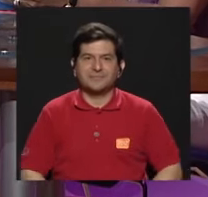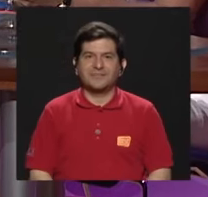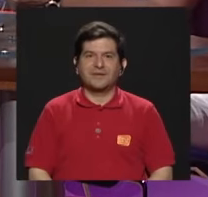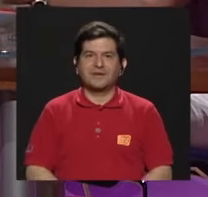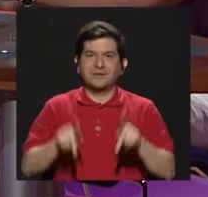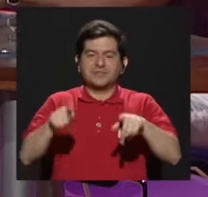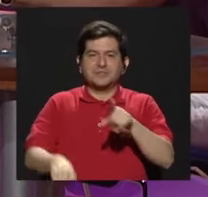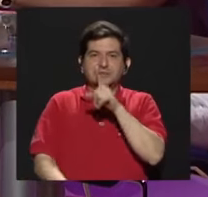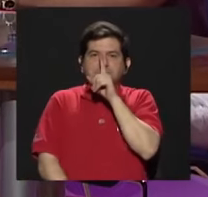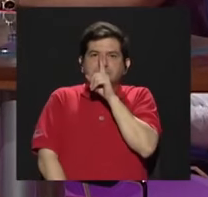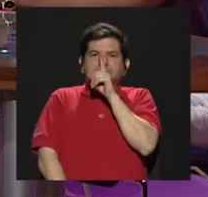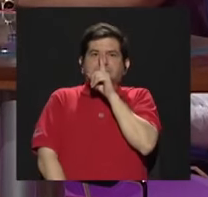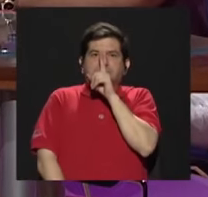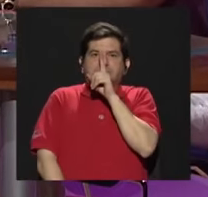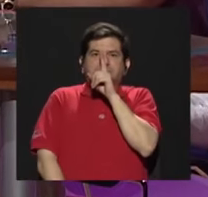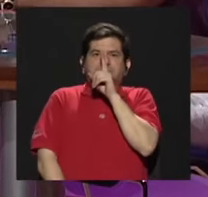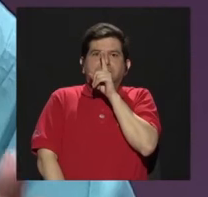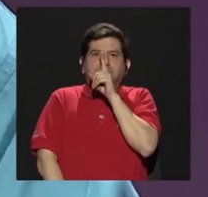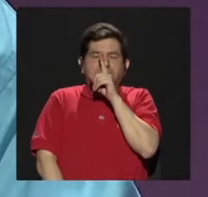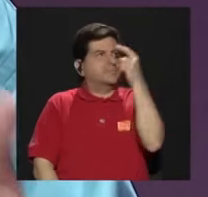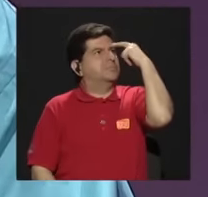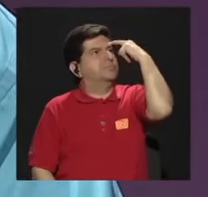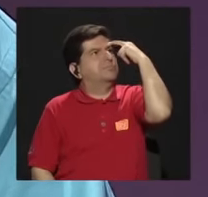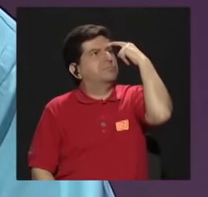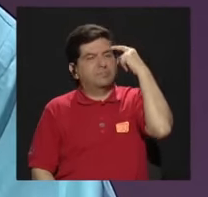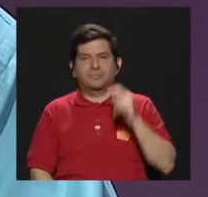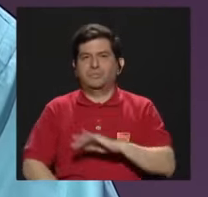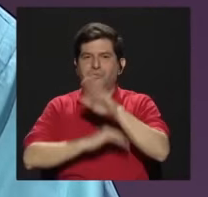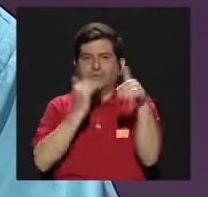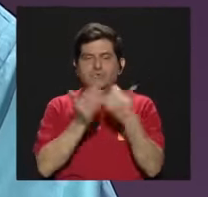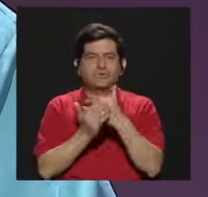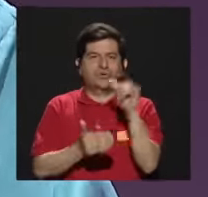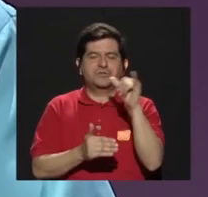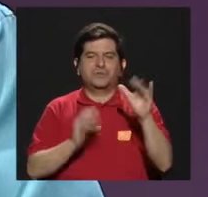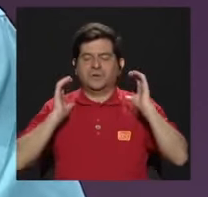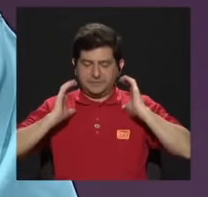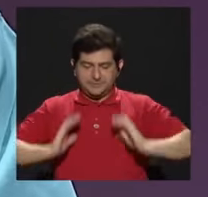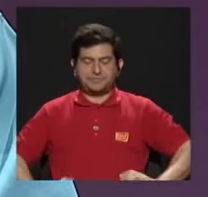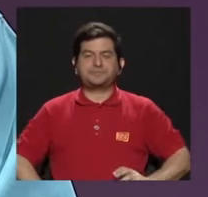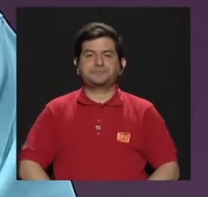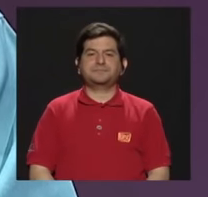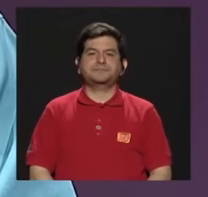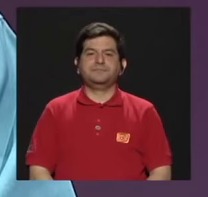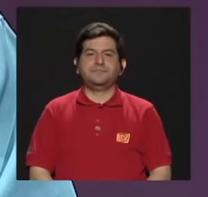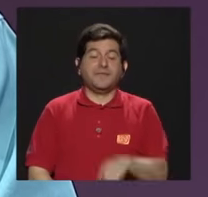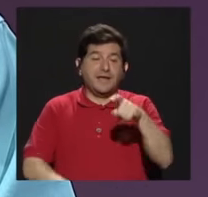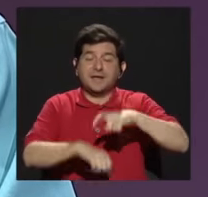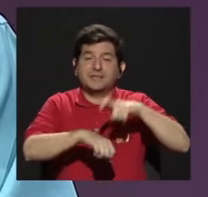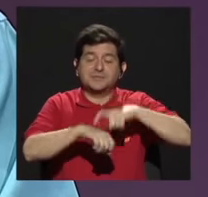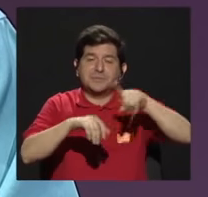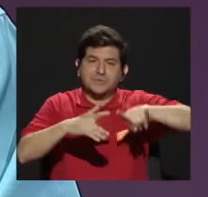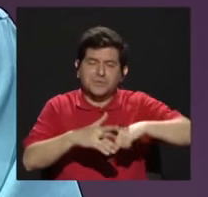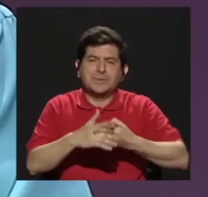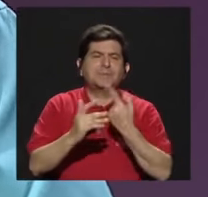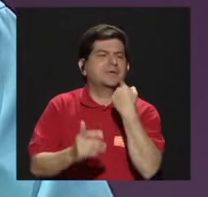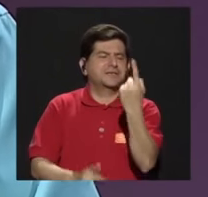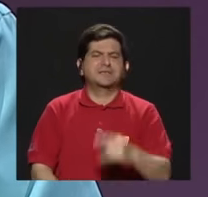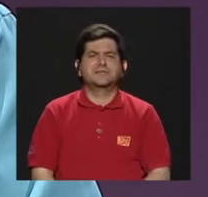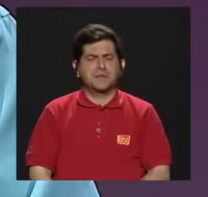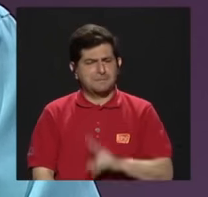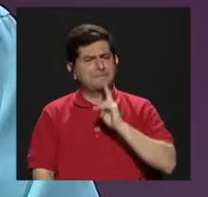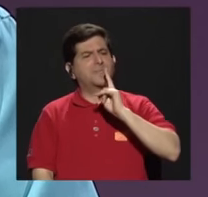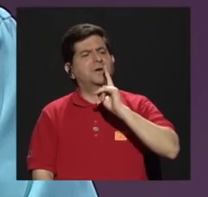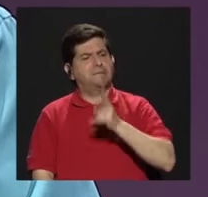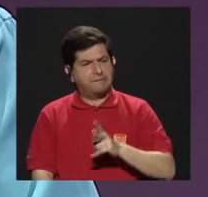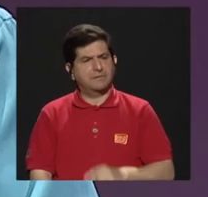quedamos callados. A nadie se le ocurre. ¿Por qué? Porque todos pasan por el cuerpo. Entonces, ahí es donde ellos empiezan a decir, mira, sí es